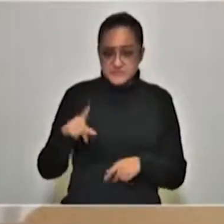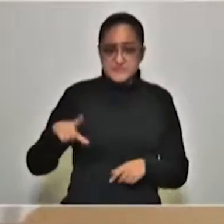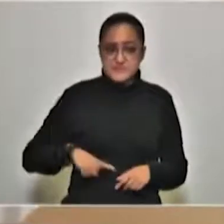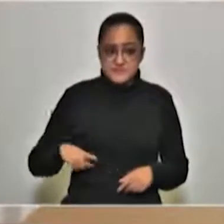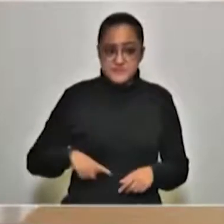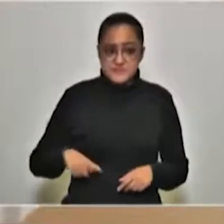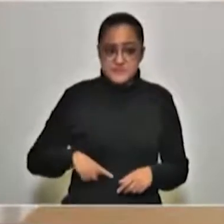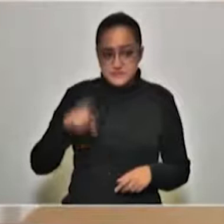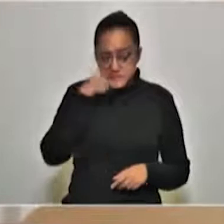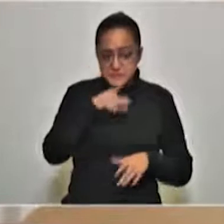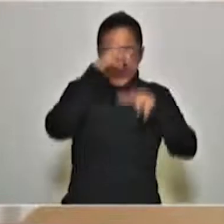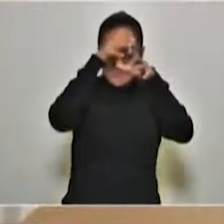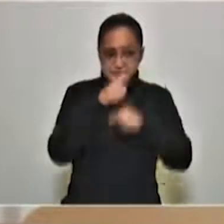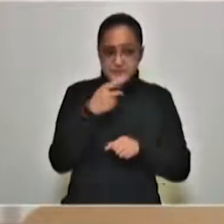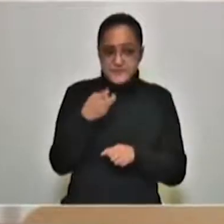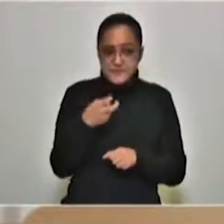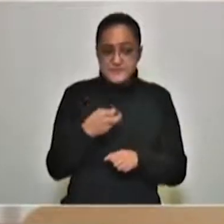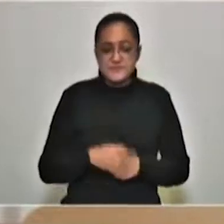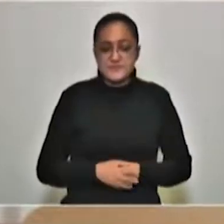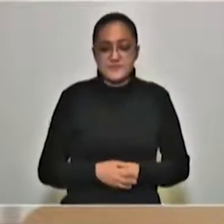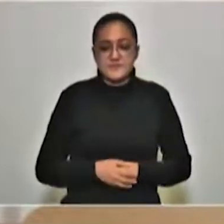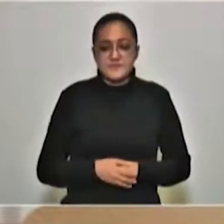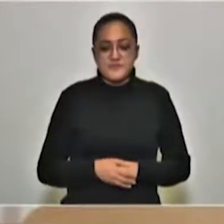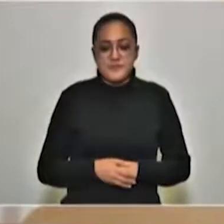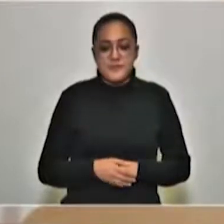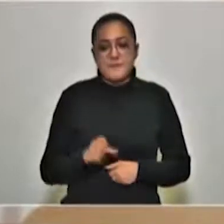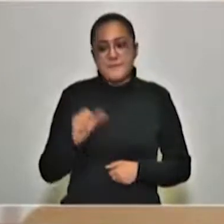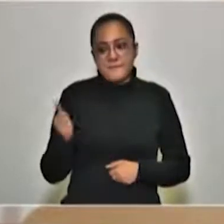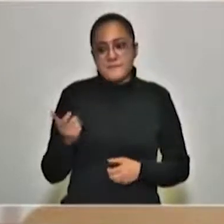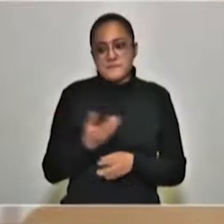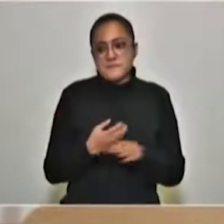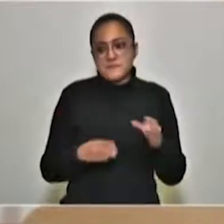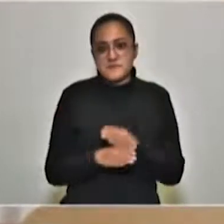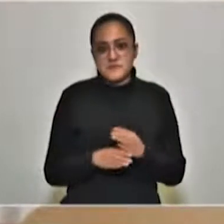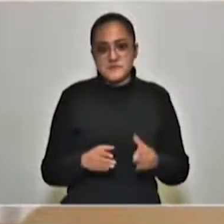para hacer acuerdos de otro tipo